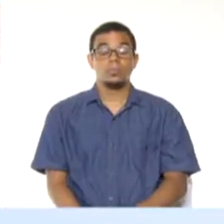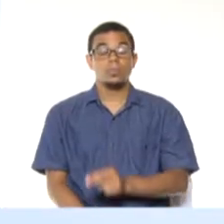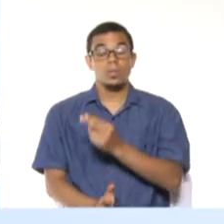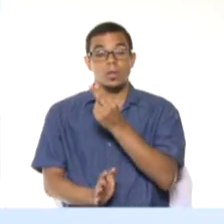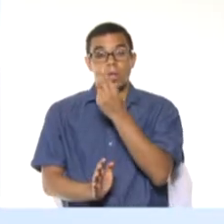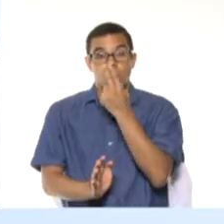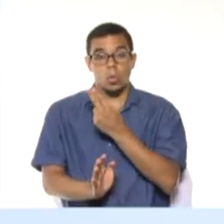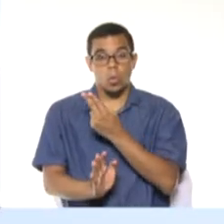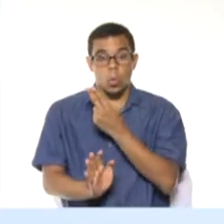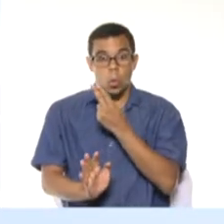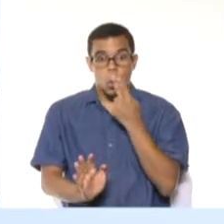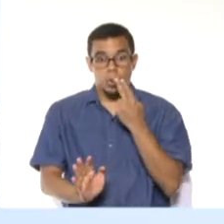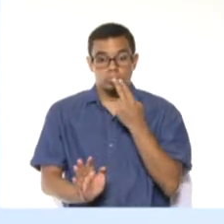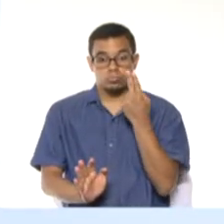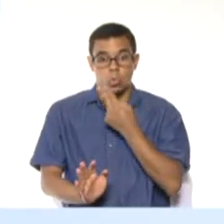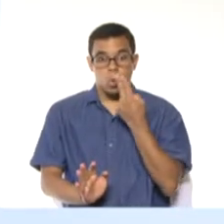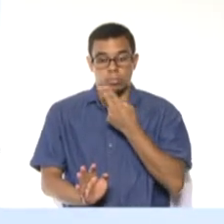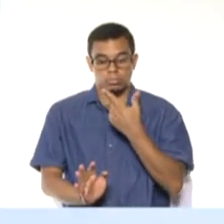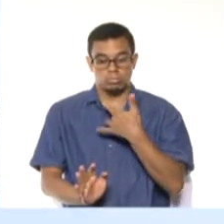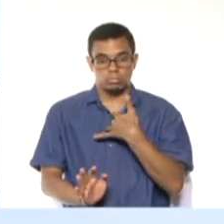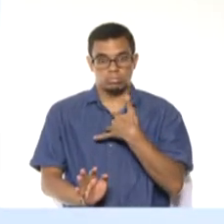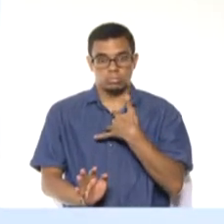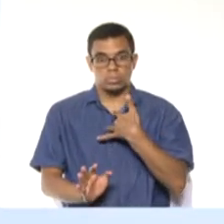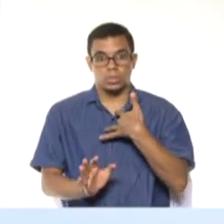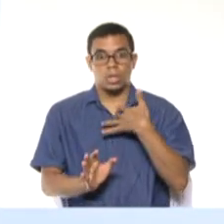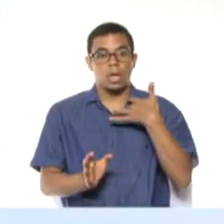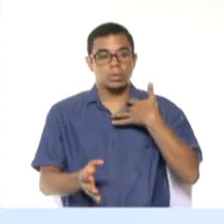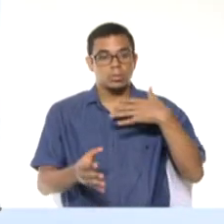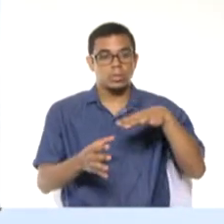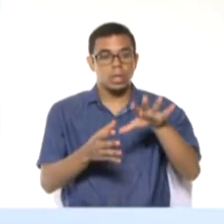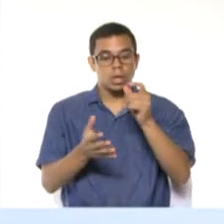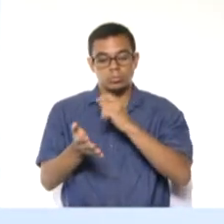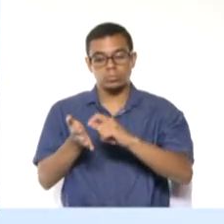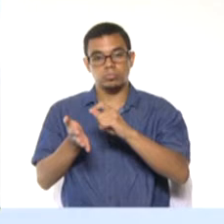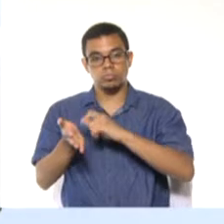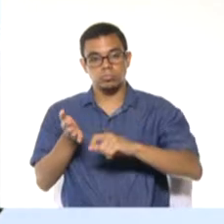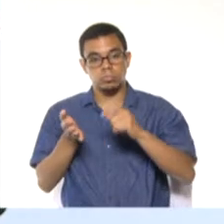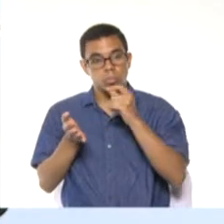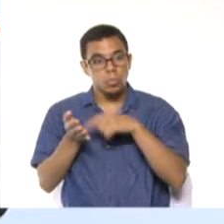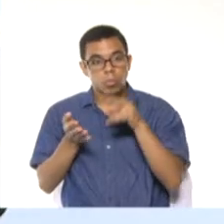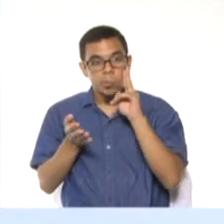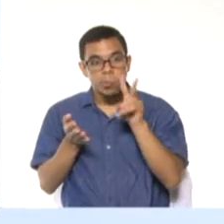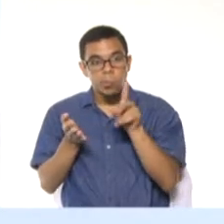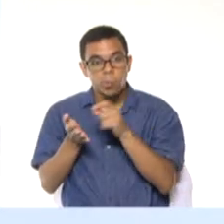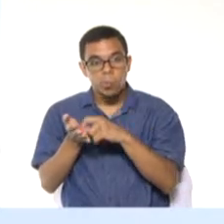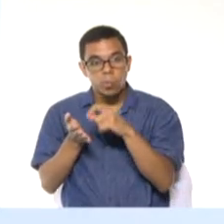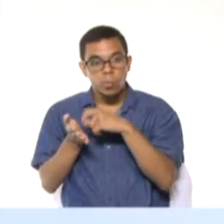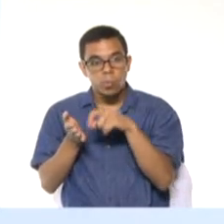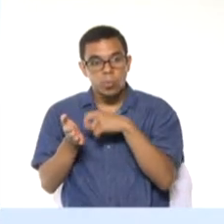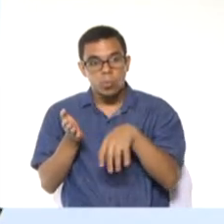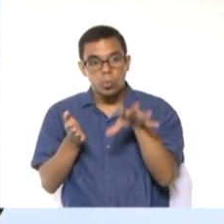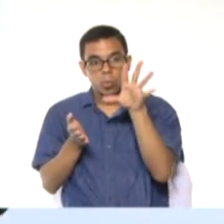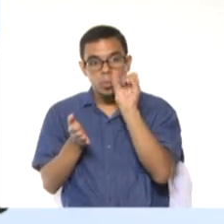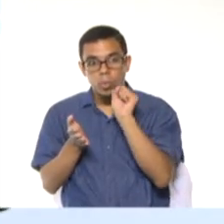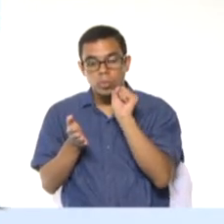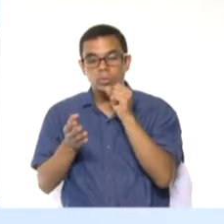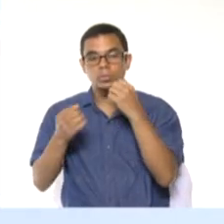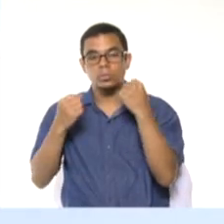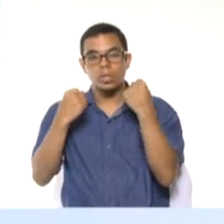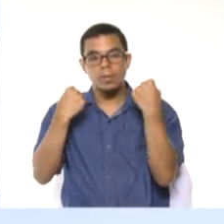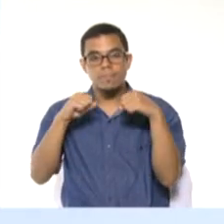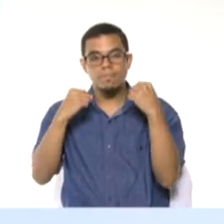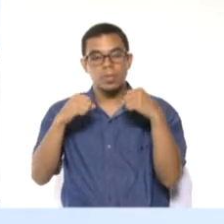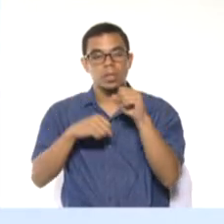El compromiso de cada uno de nosotros es de apropiarnos de estas señas que garantizan la comunicación de calidad a nuestros estudiantes